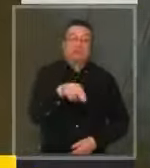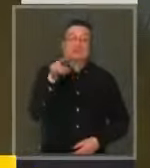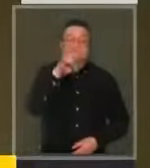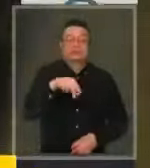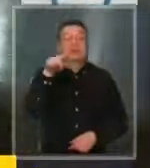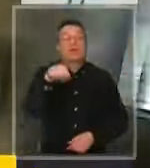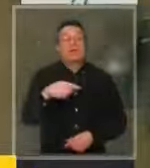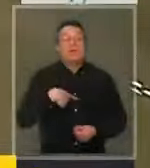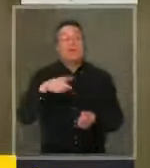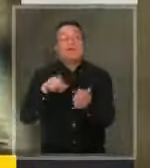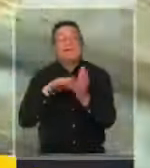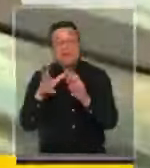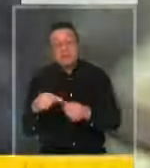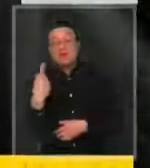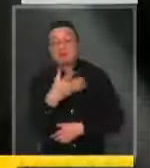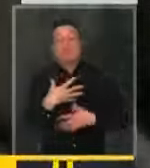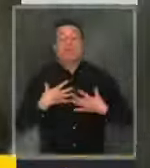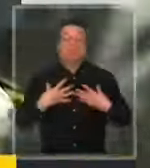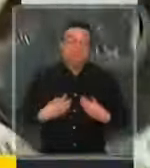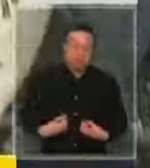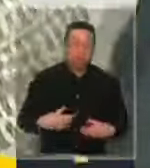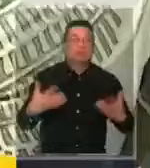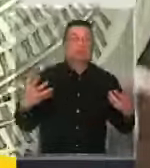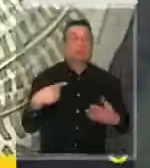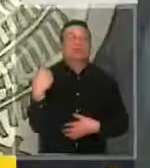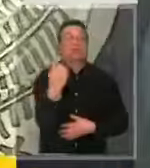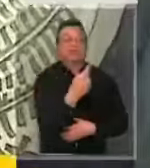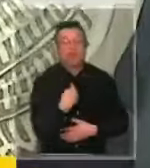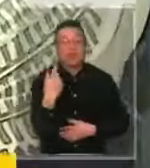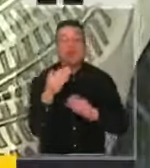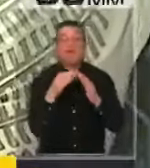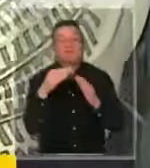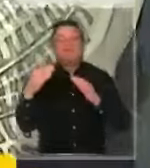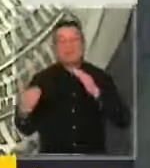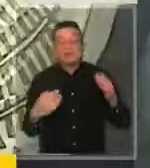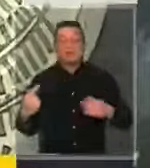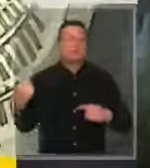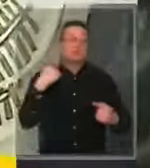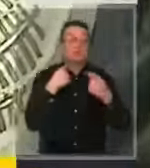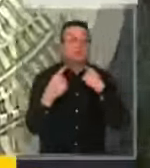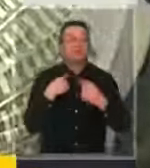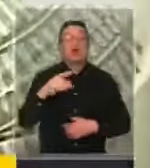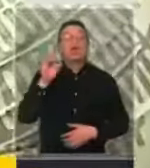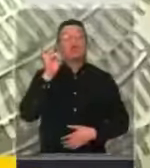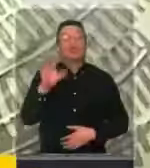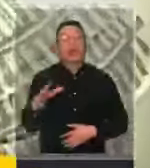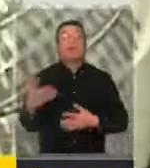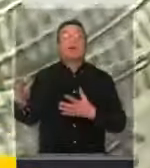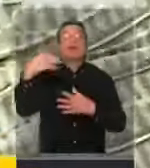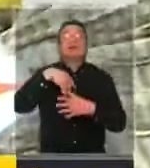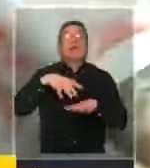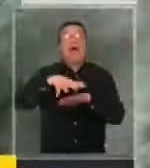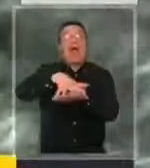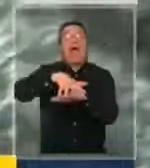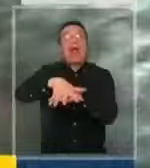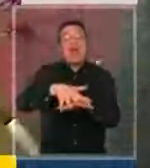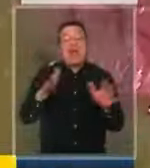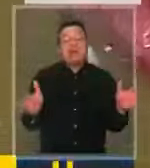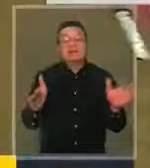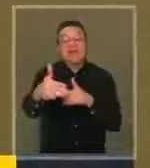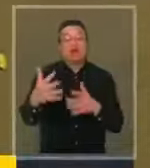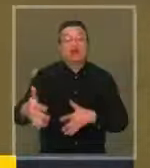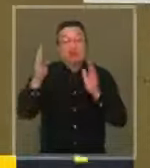mi familia emocionalmente. Nos vemos afectados todos los vecinos. Solamente traen sacos de arena. Y con